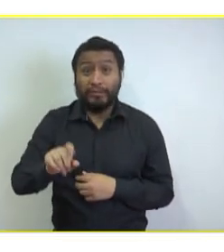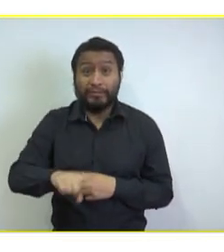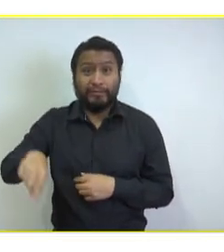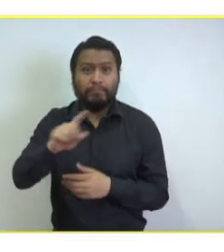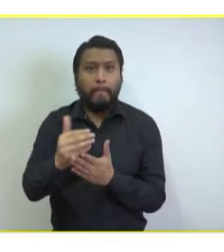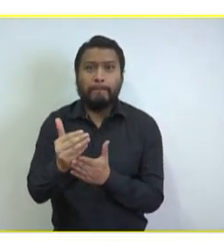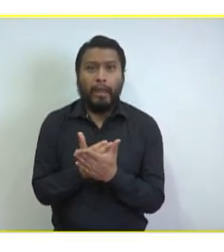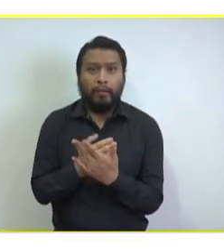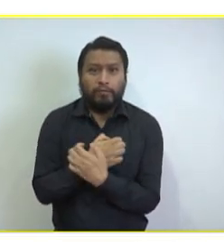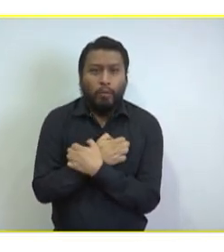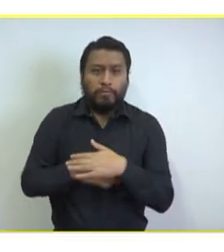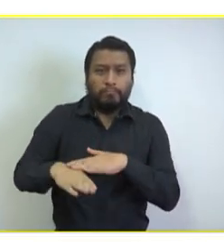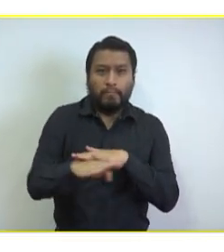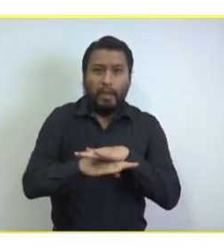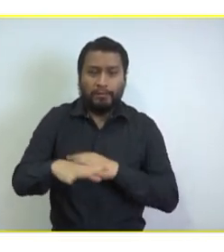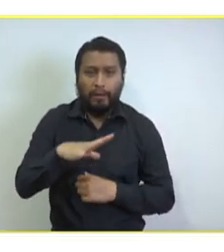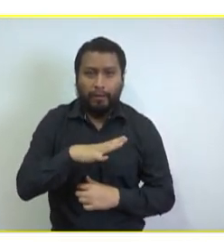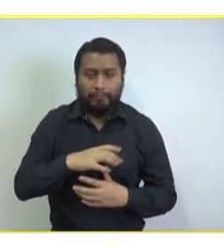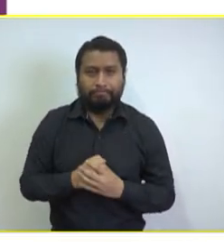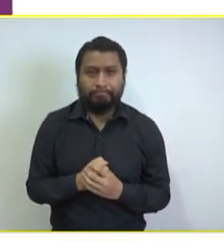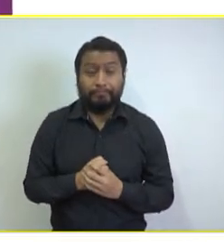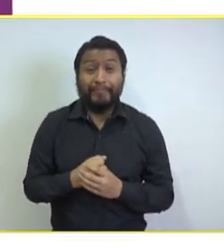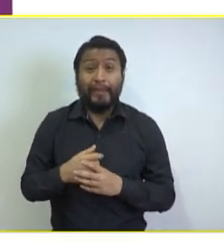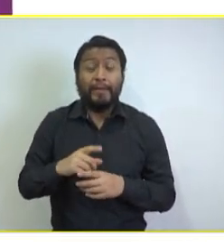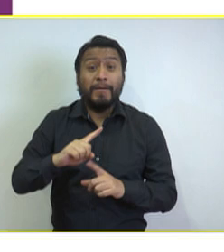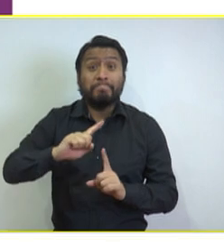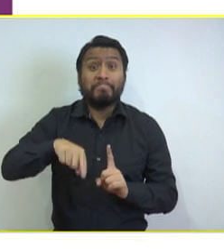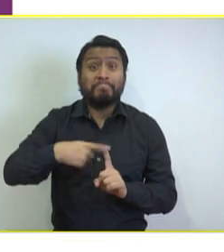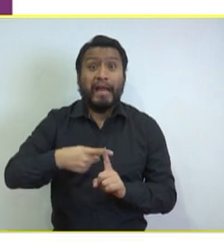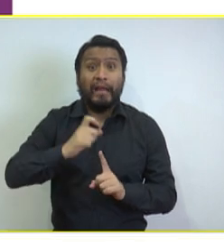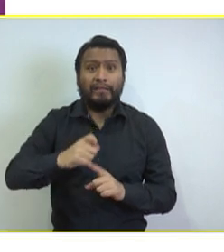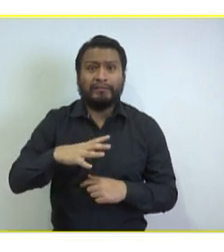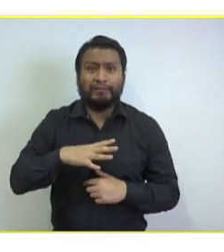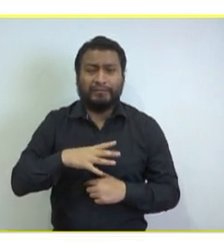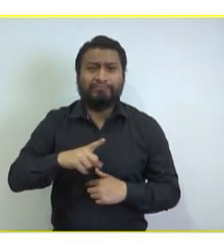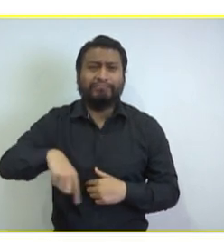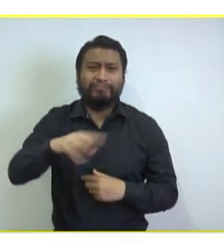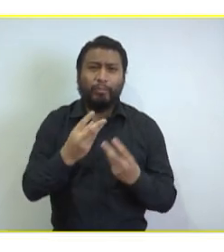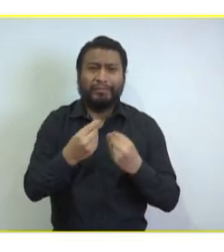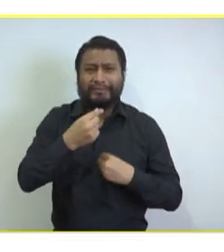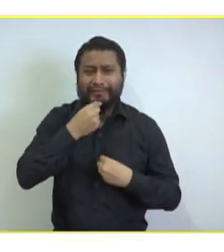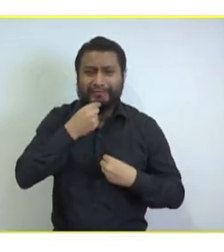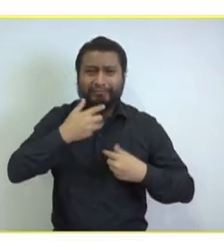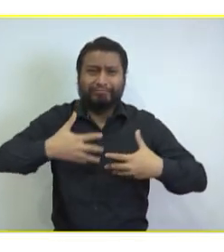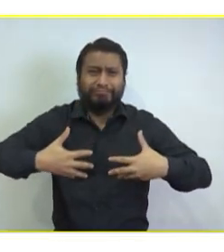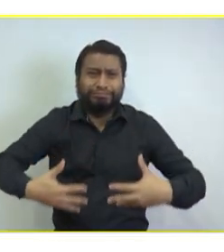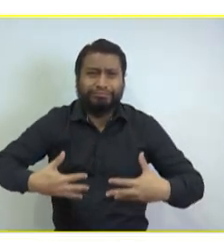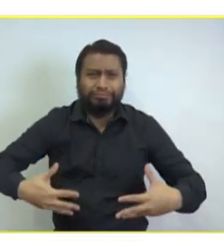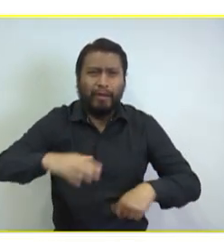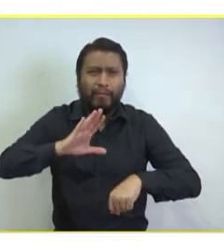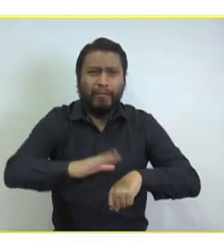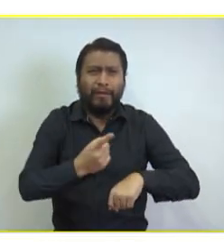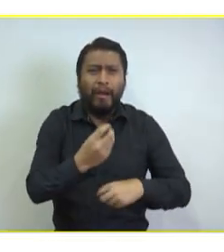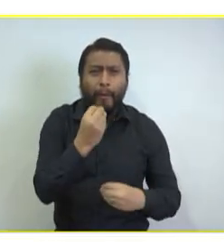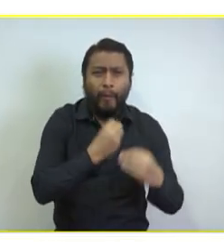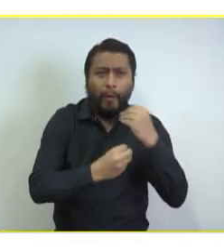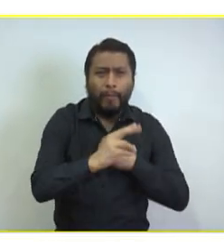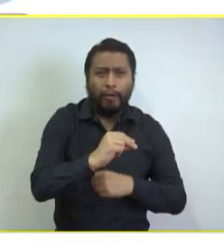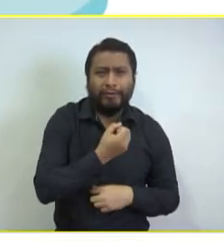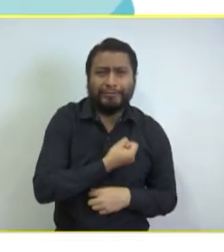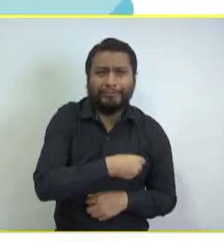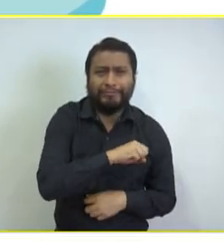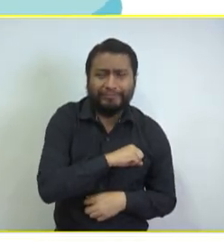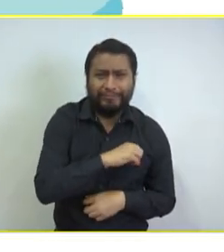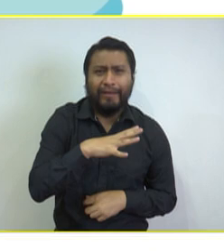educación básica? A esto, agrega los altos índices de obesidad infantil generados por el consumo de comida chatarra y el